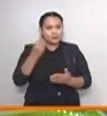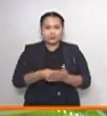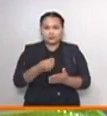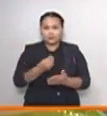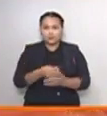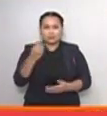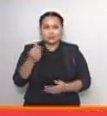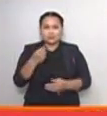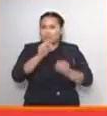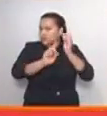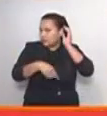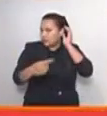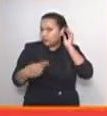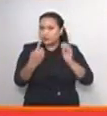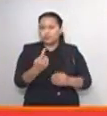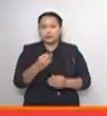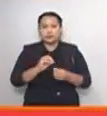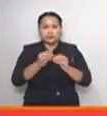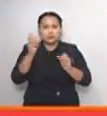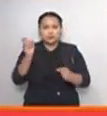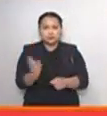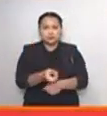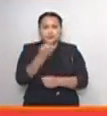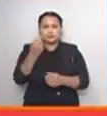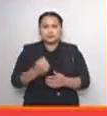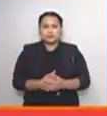dinero con más uno. El número ganador es